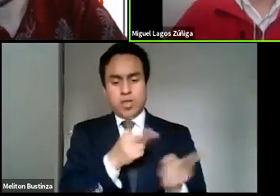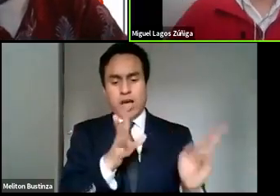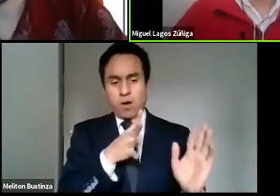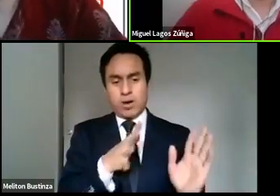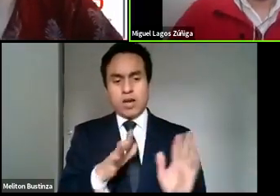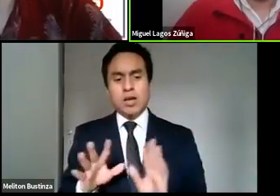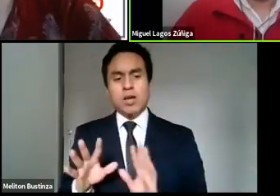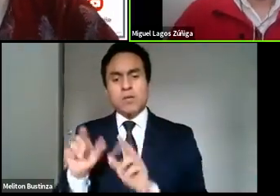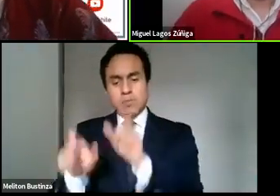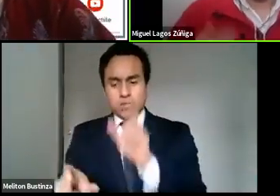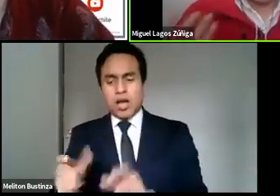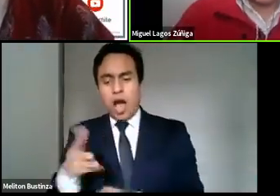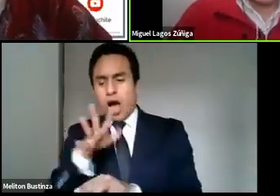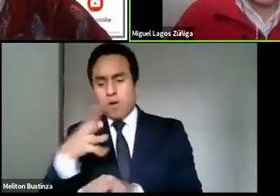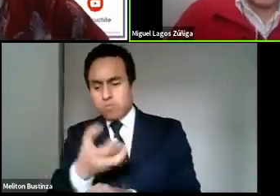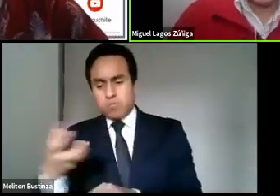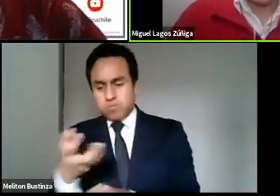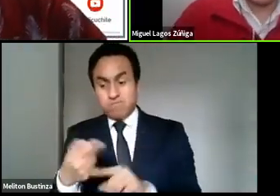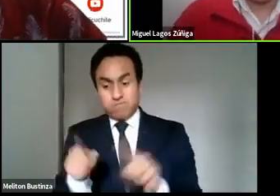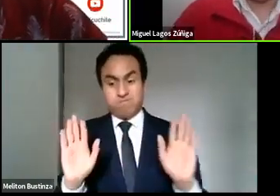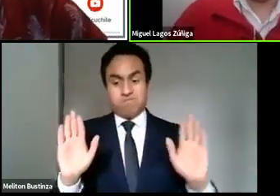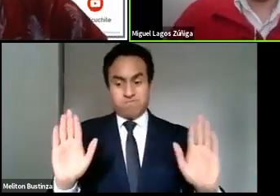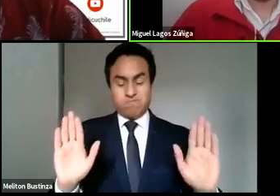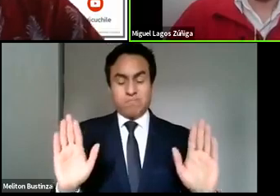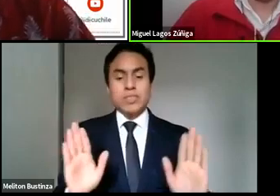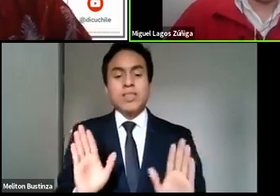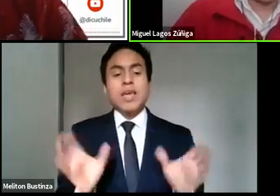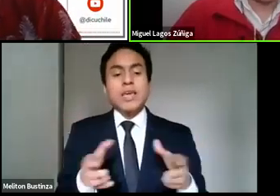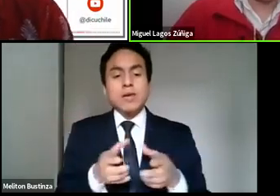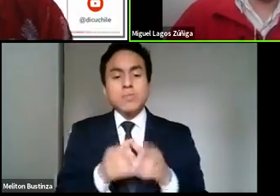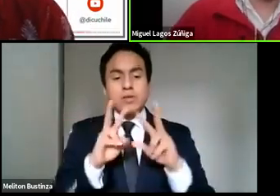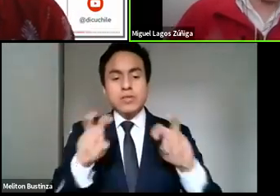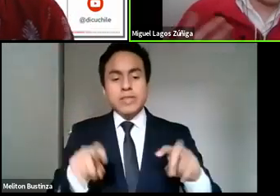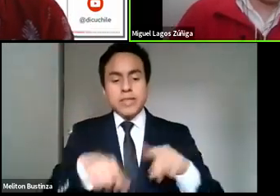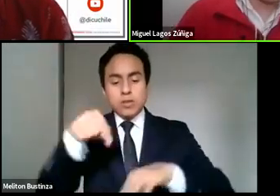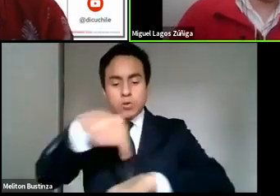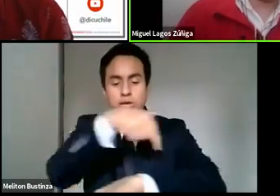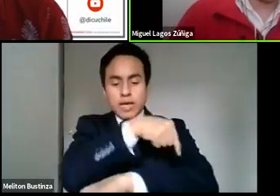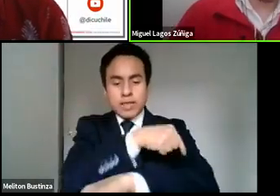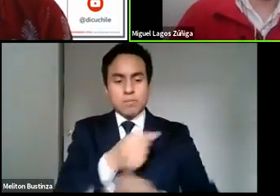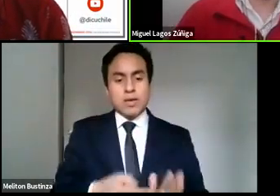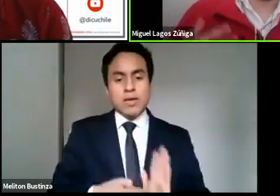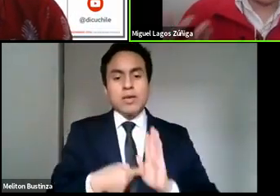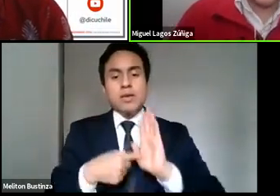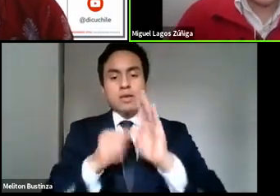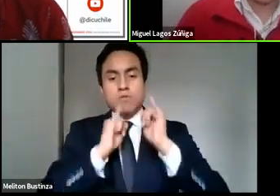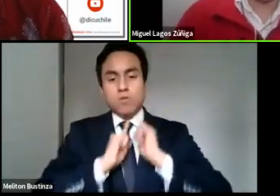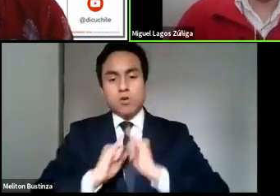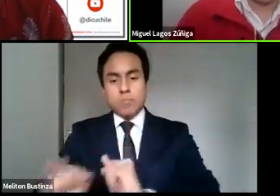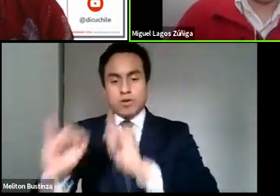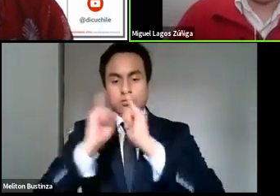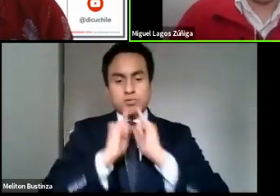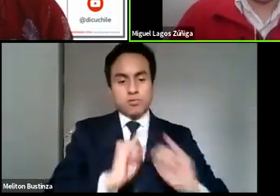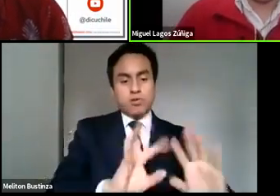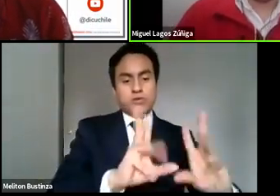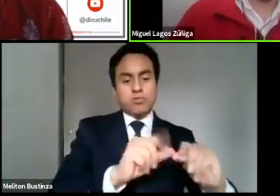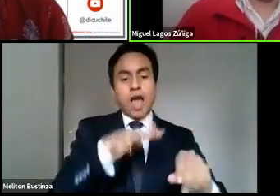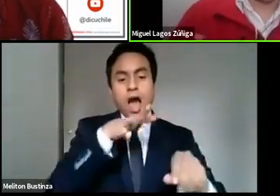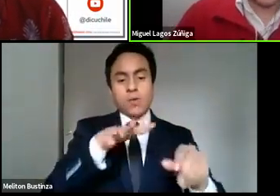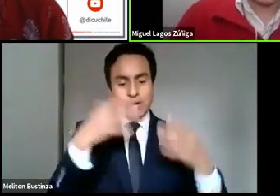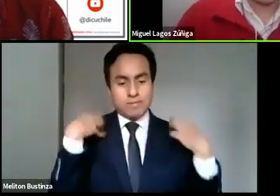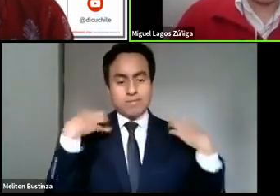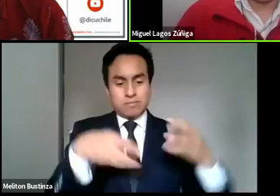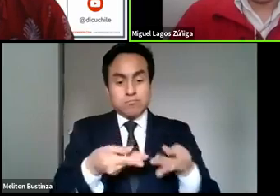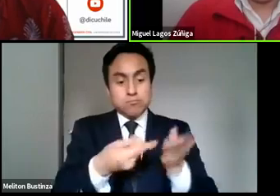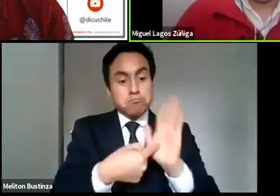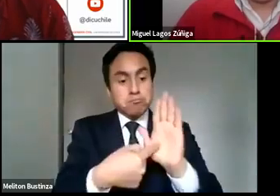Organización de Usuarios de Agua. Por otra parte, el equipo del Laboratorio de Análisis Territorial llevó esta información a las distintas organizaciones de usuarios de agua y se